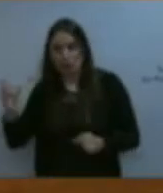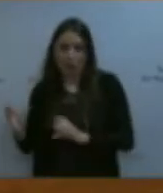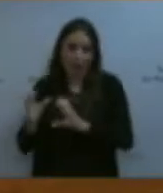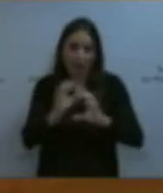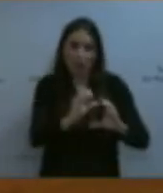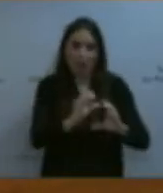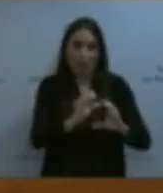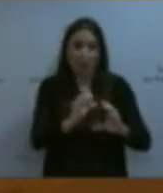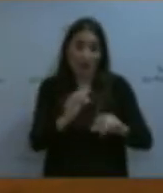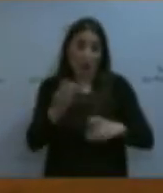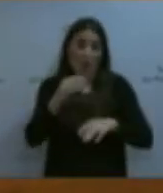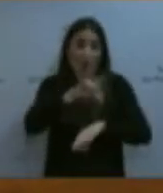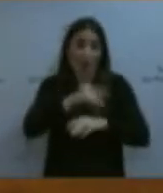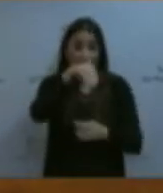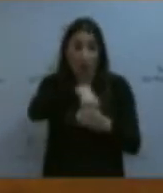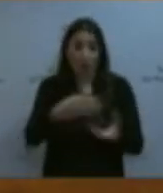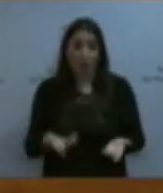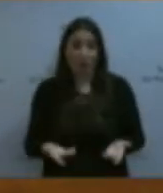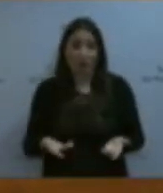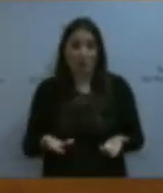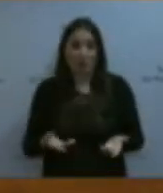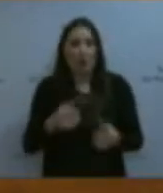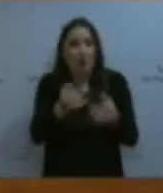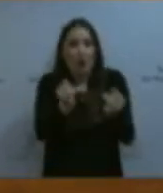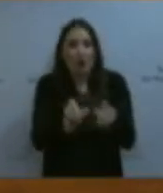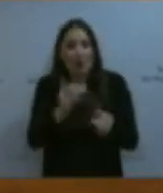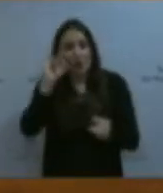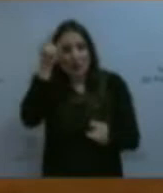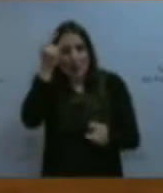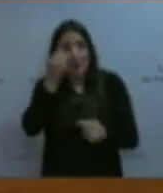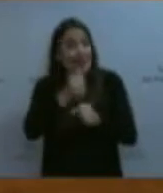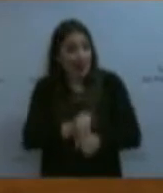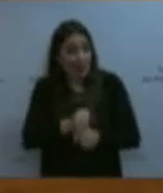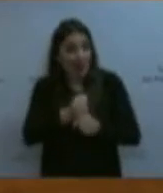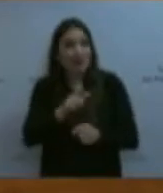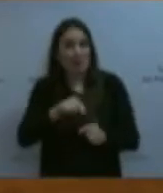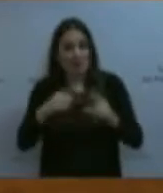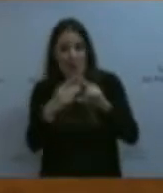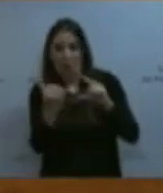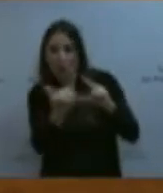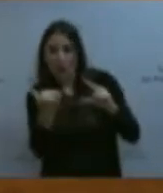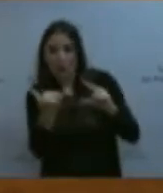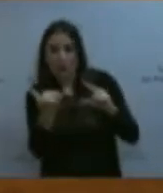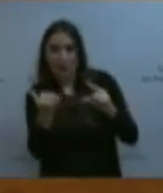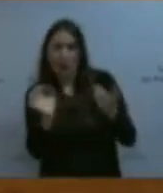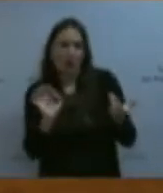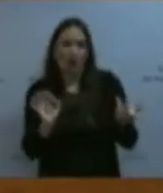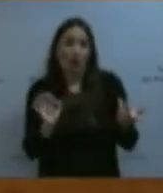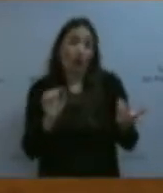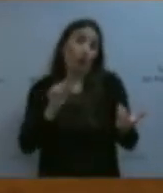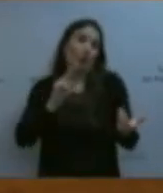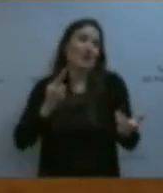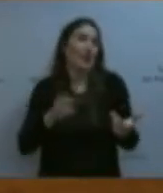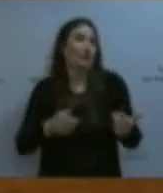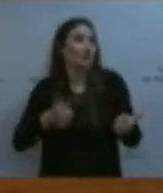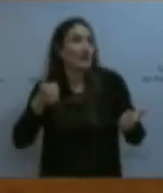beta medicalizada? ¿No son los concellos de Cabrales y Nava también Oriente, o visto desde una perspectiva más amplia, no